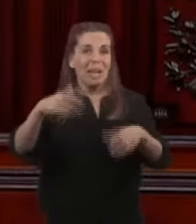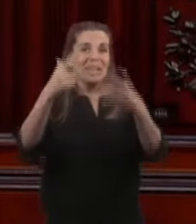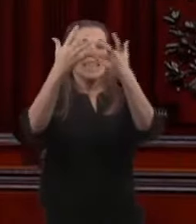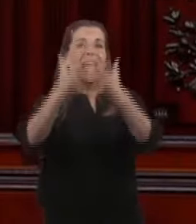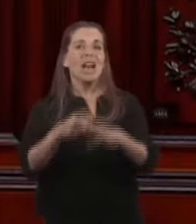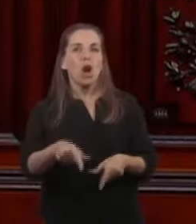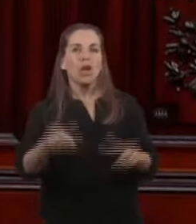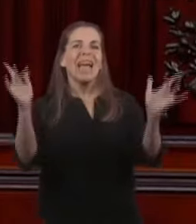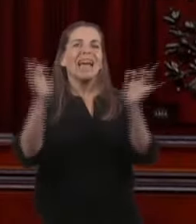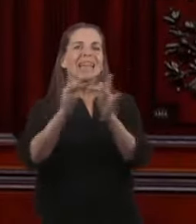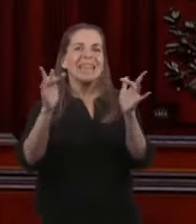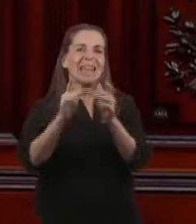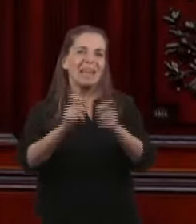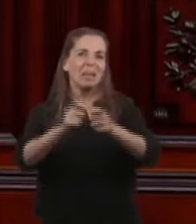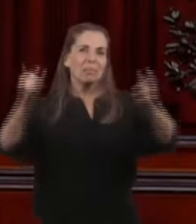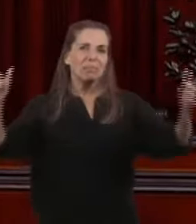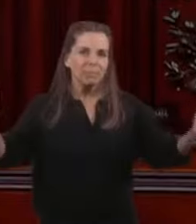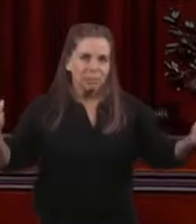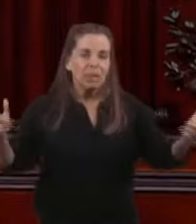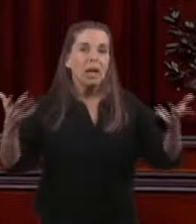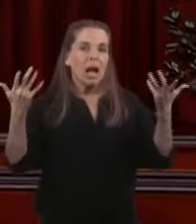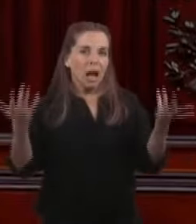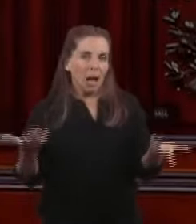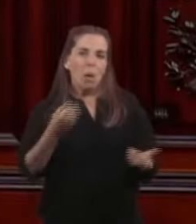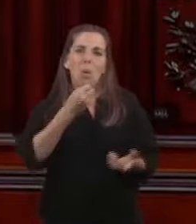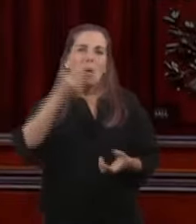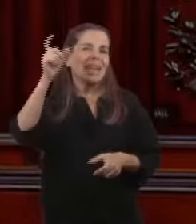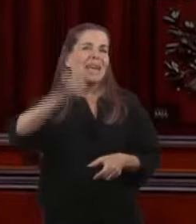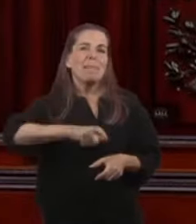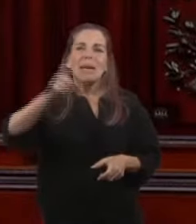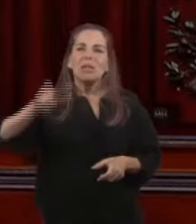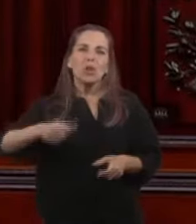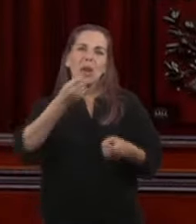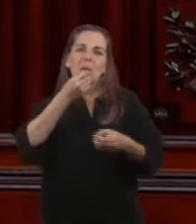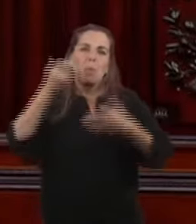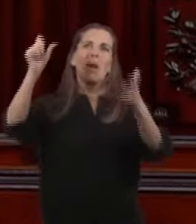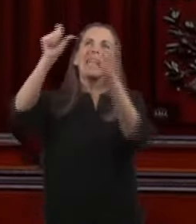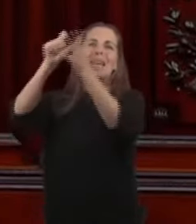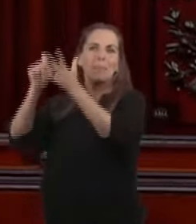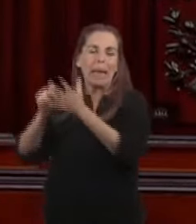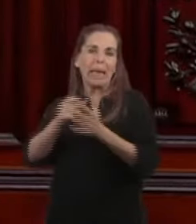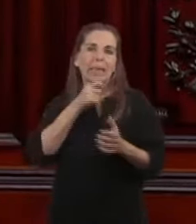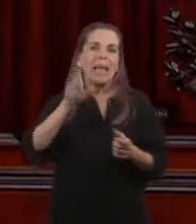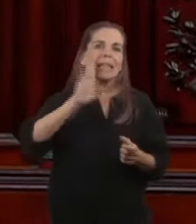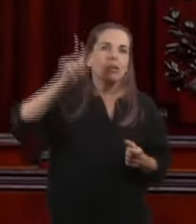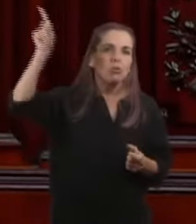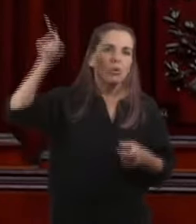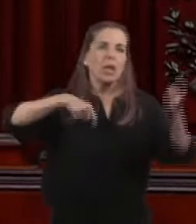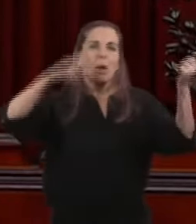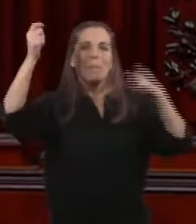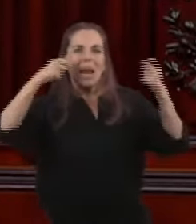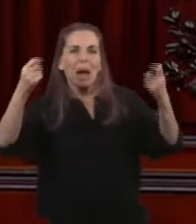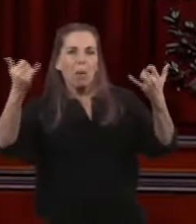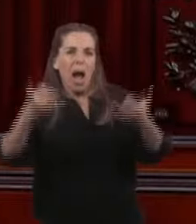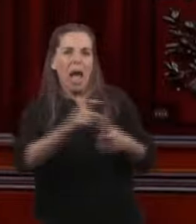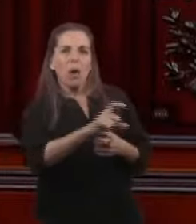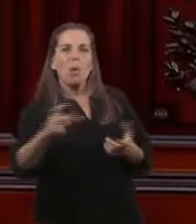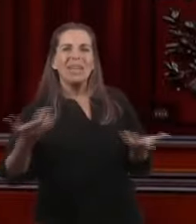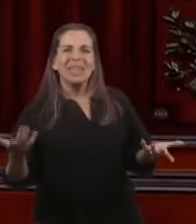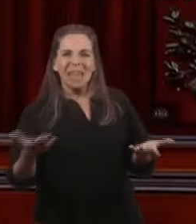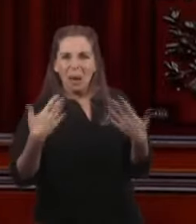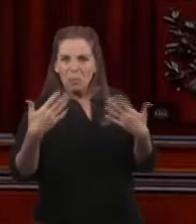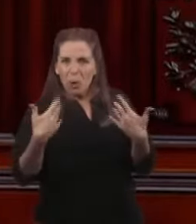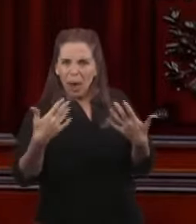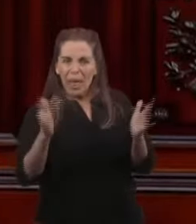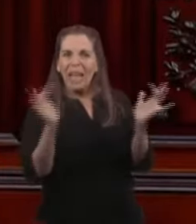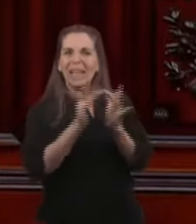capital se ha vuelto nómade hoy cualquier persona puede abrirse una cuenta en Estados Unidos o en Paraguay sin moverse de su casa y